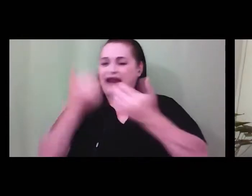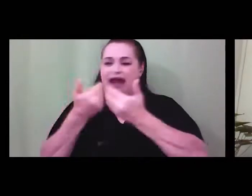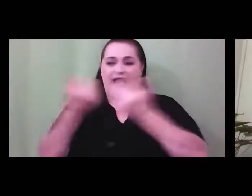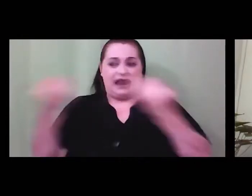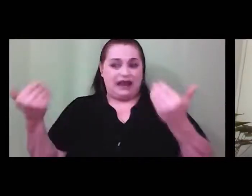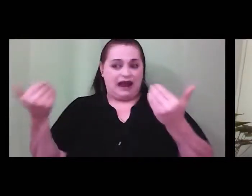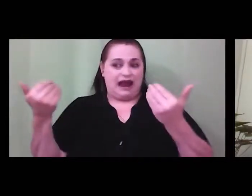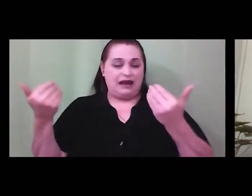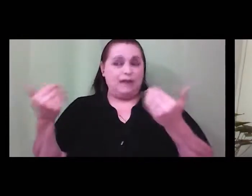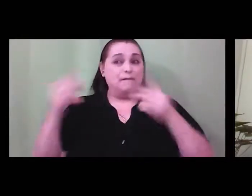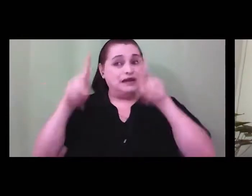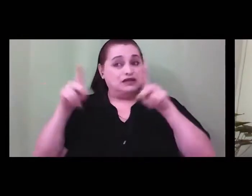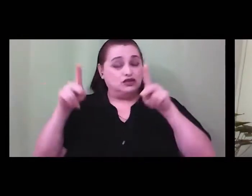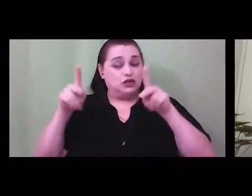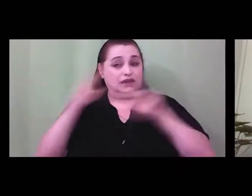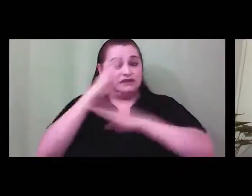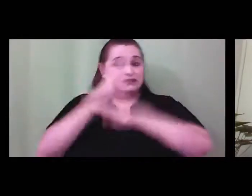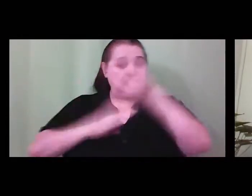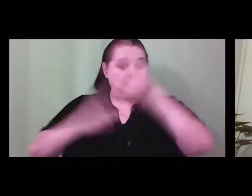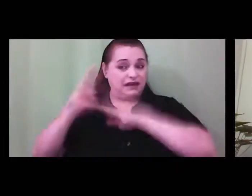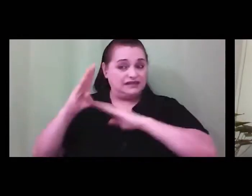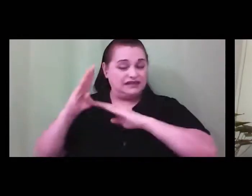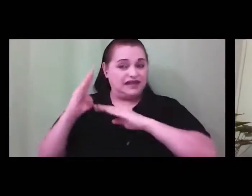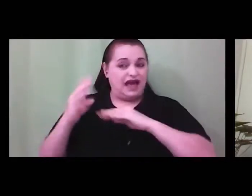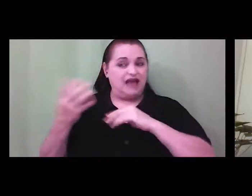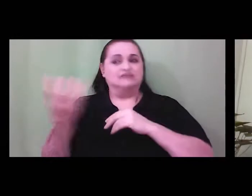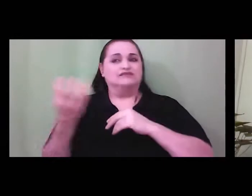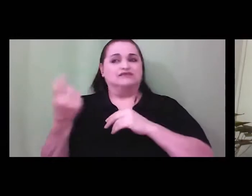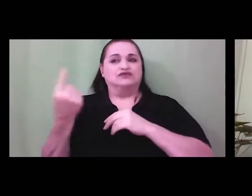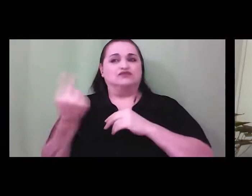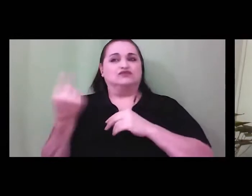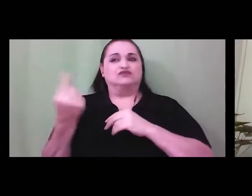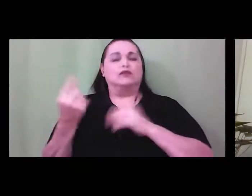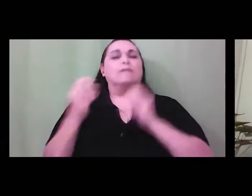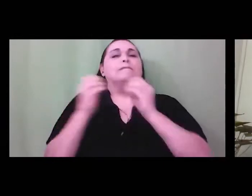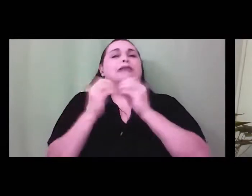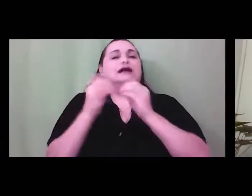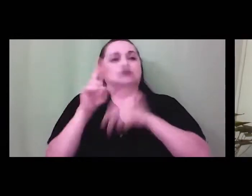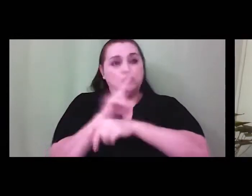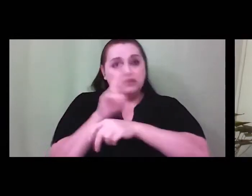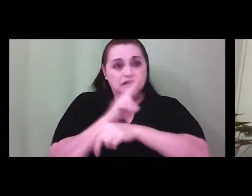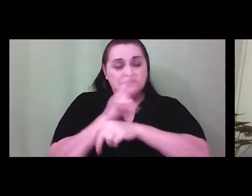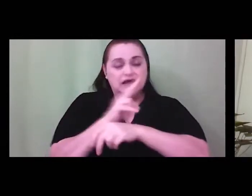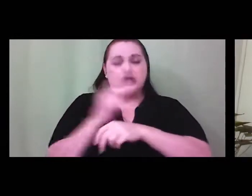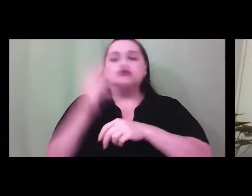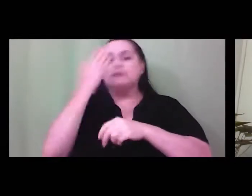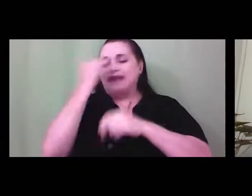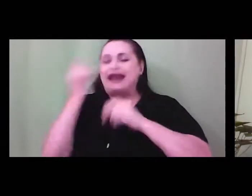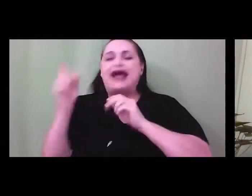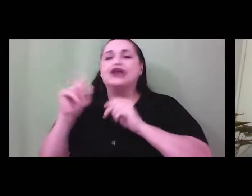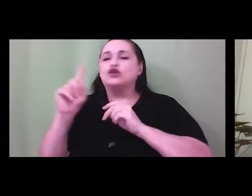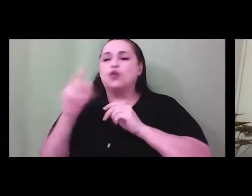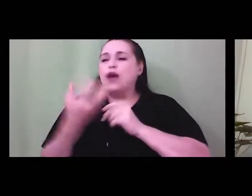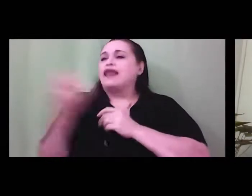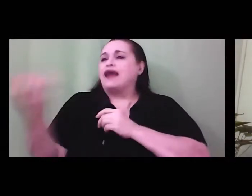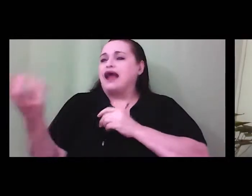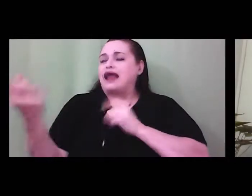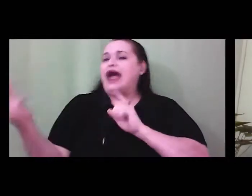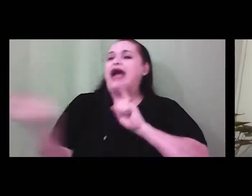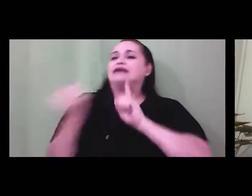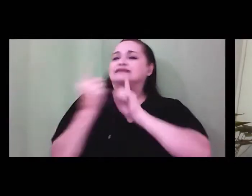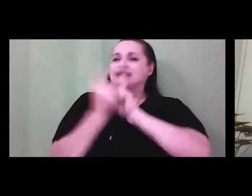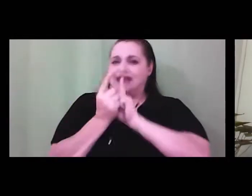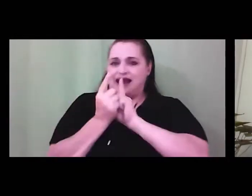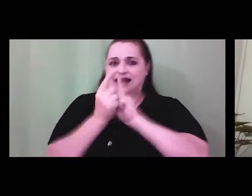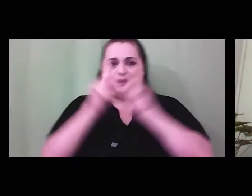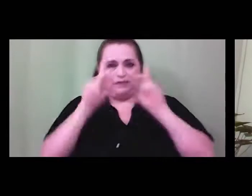condición de discapacidad de sus familias, puedan ser utilizados más bien para acercar esos recursos a quienes no los